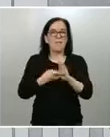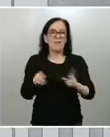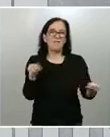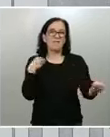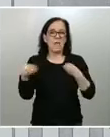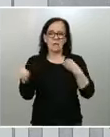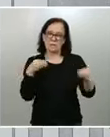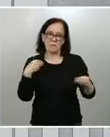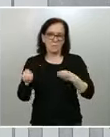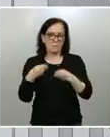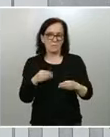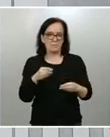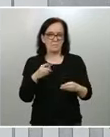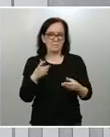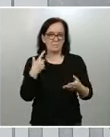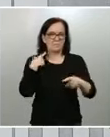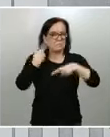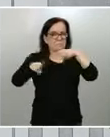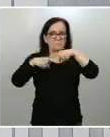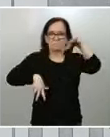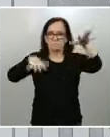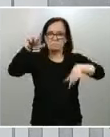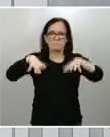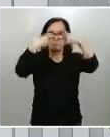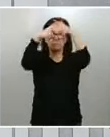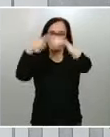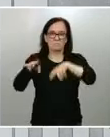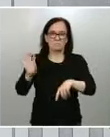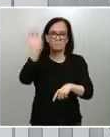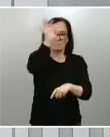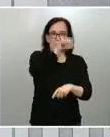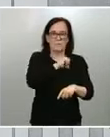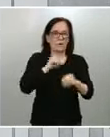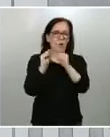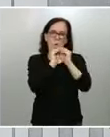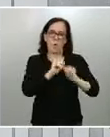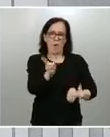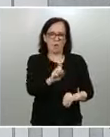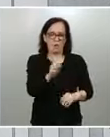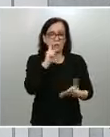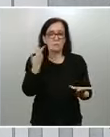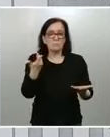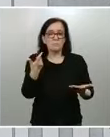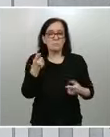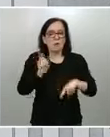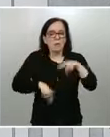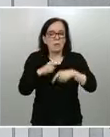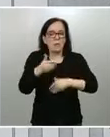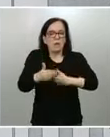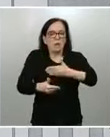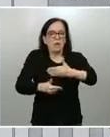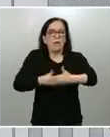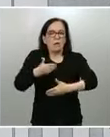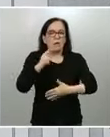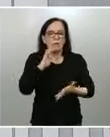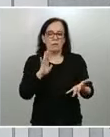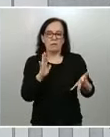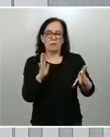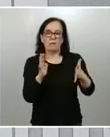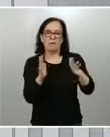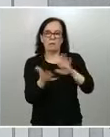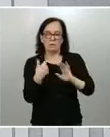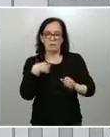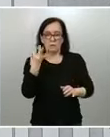asimétrico y por tanto iremos viendo cómo esto evoluciona quiero seguir en ese sentido